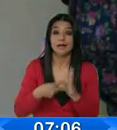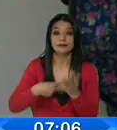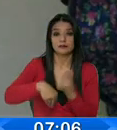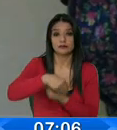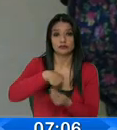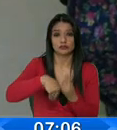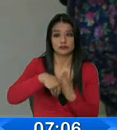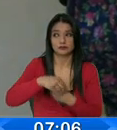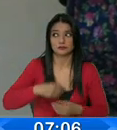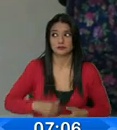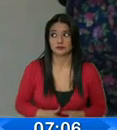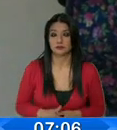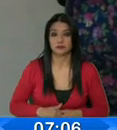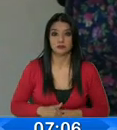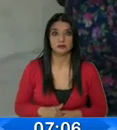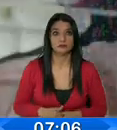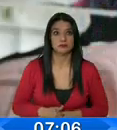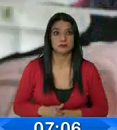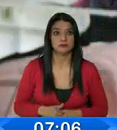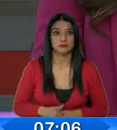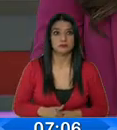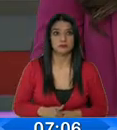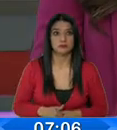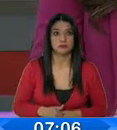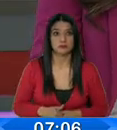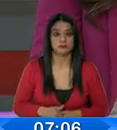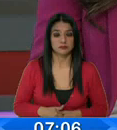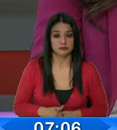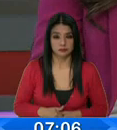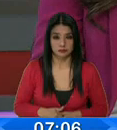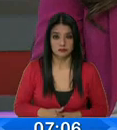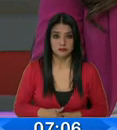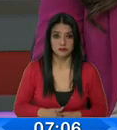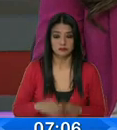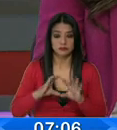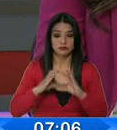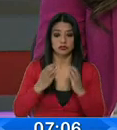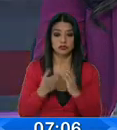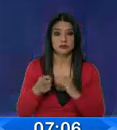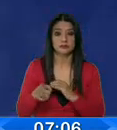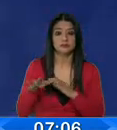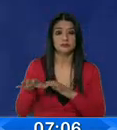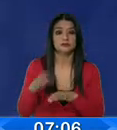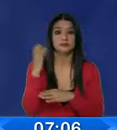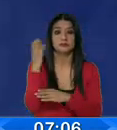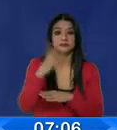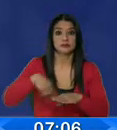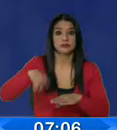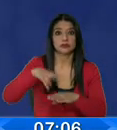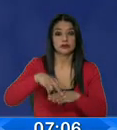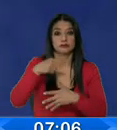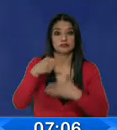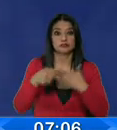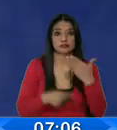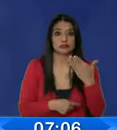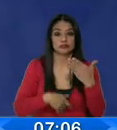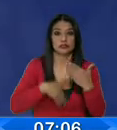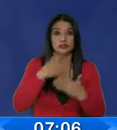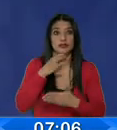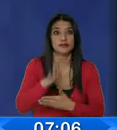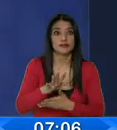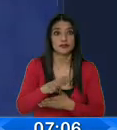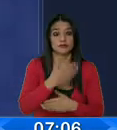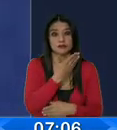activos, informó Javier Rosero. Y el COE Nacional informó sobre el balance de cifras COVID-19 con corte de